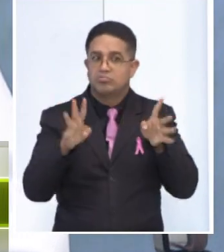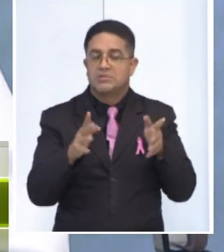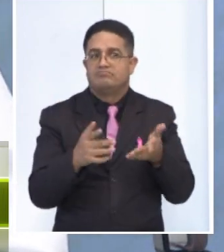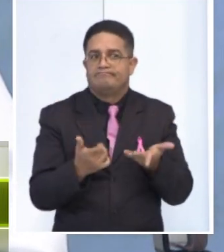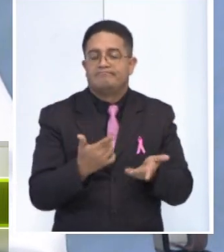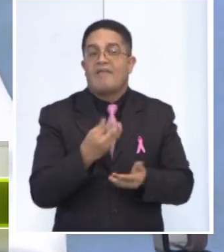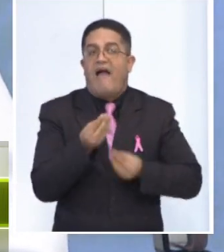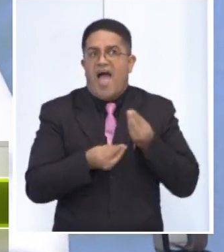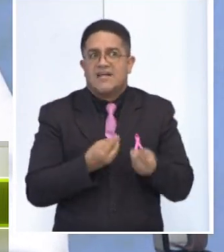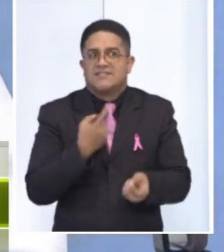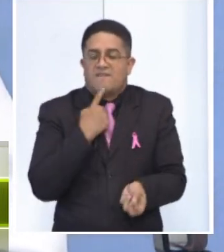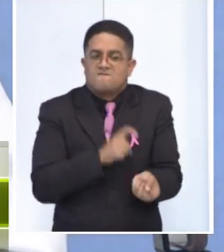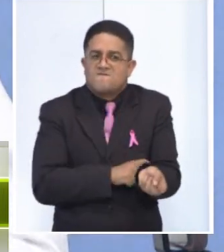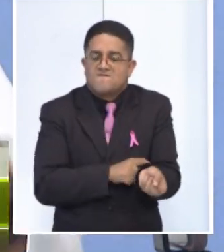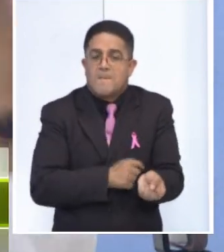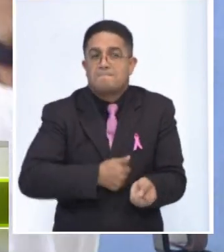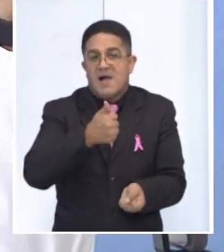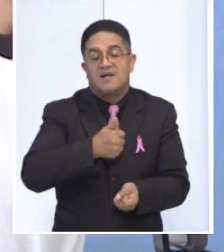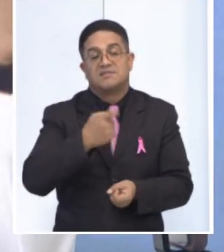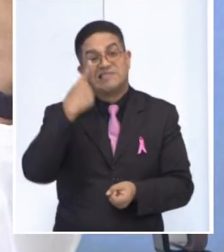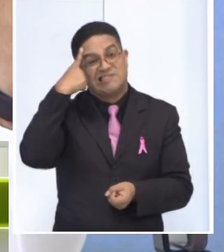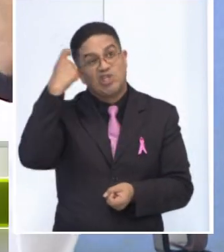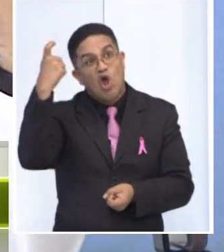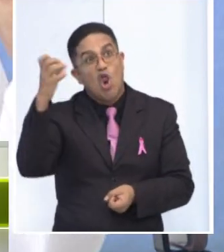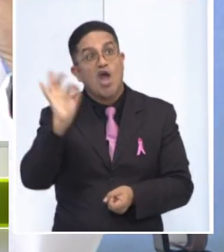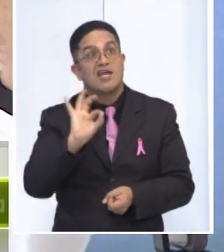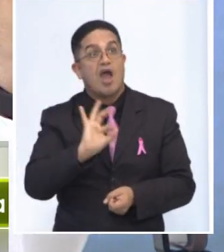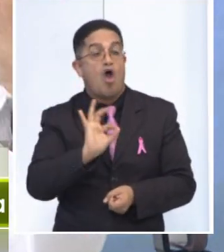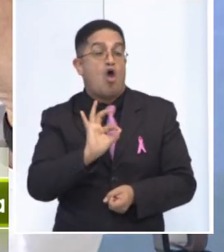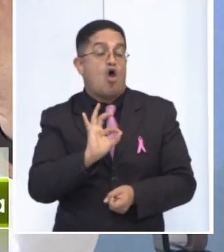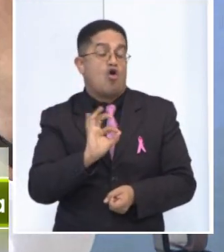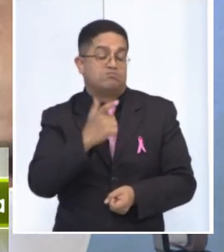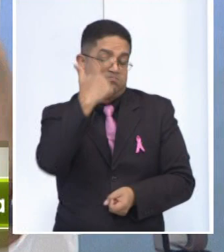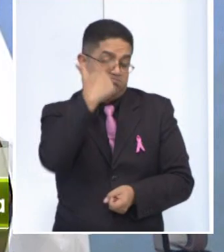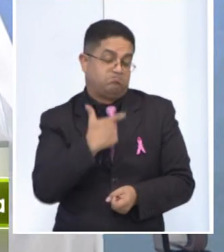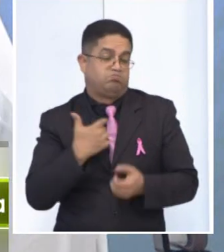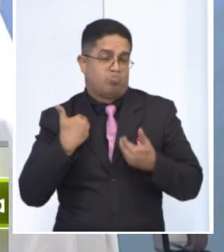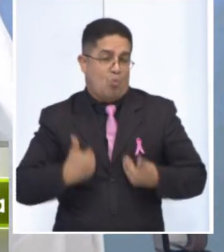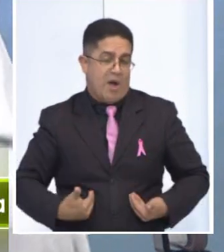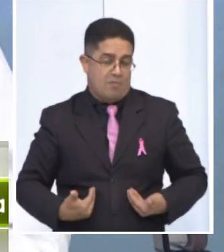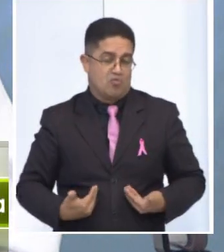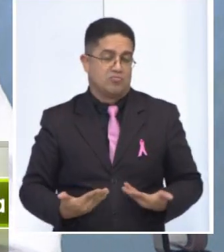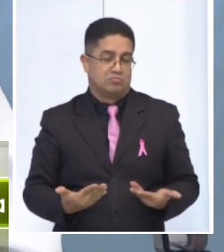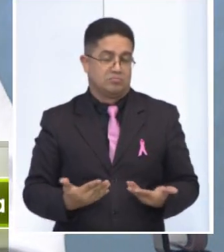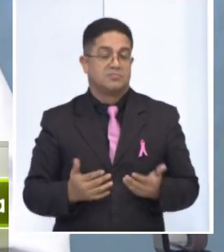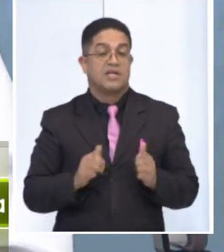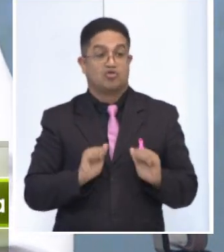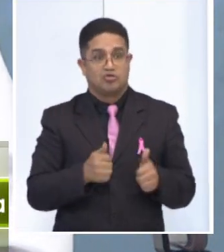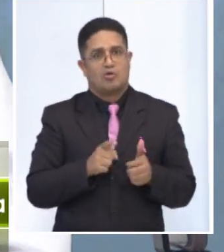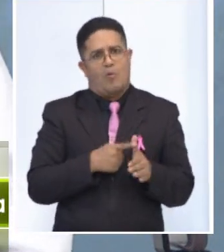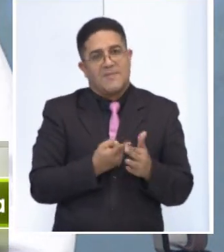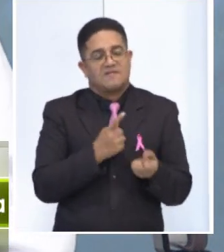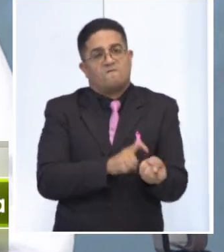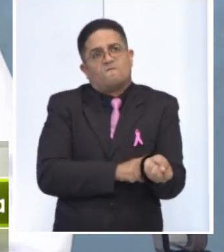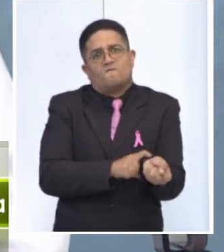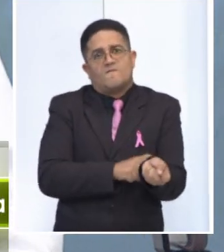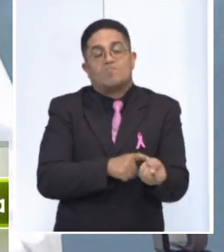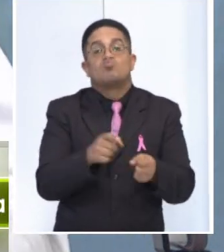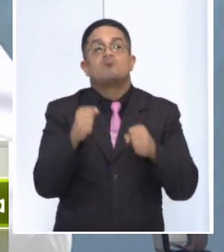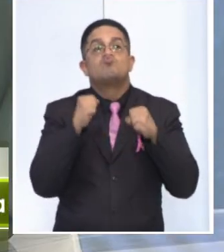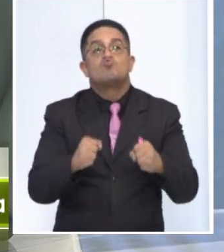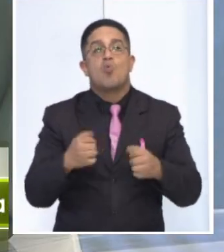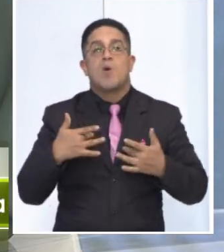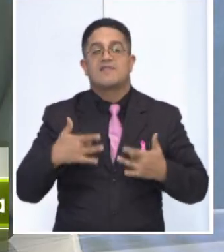sustancia, ya sea por razones psicológicas o compulsiones de origen biológico, ¿de acuerdo? Entonces, haciendo una dependencia. Tiene fuertes